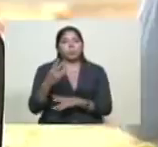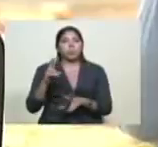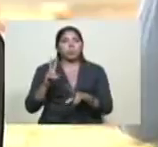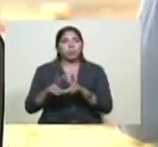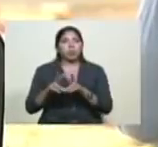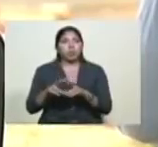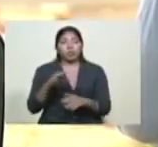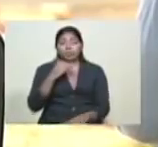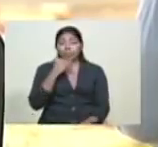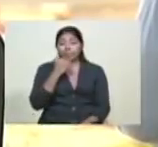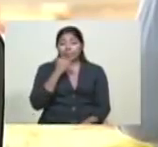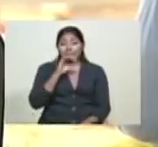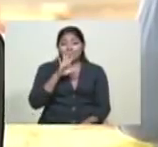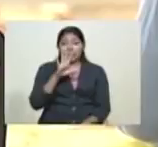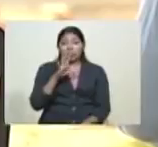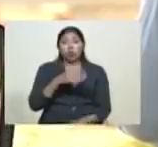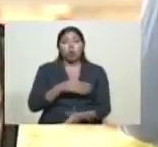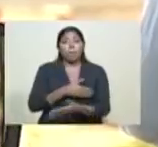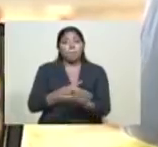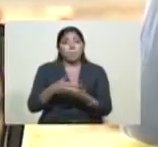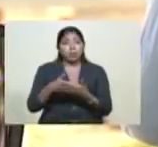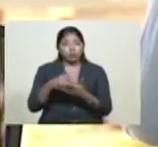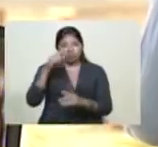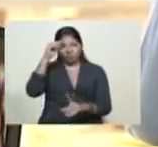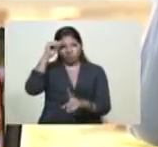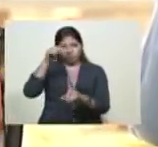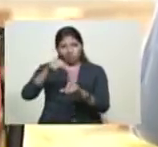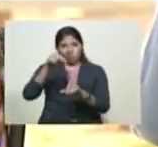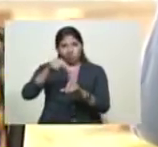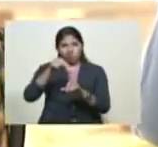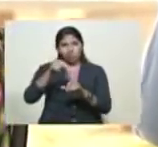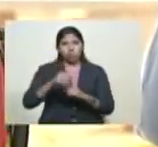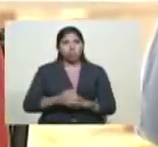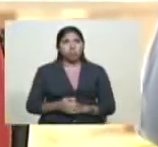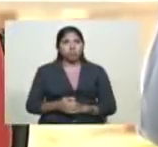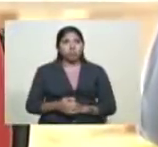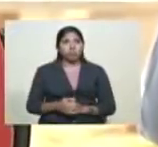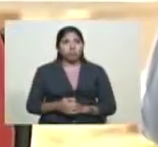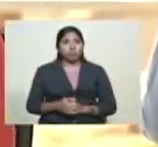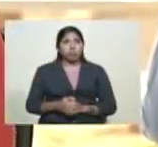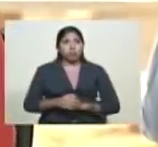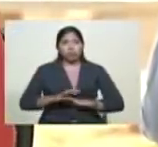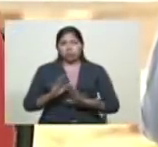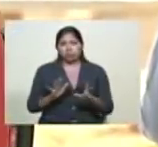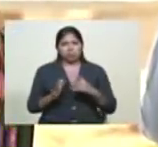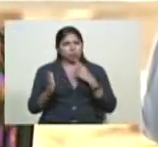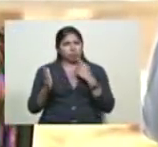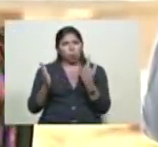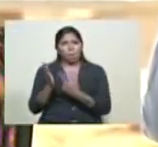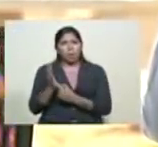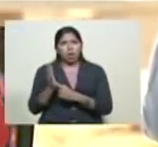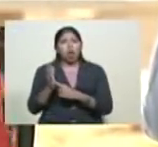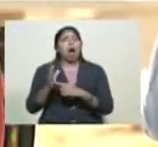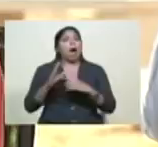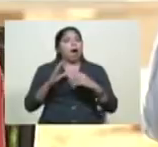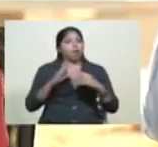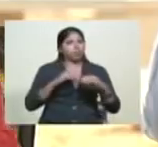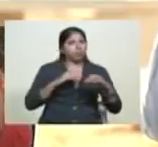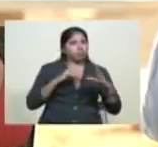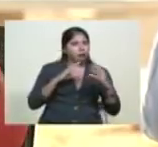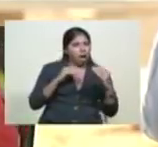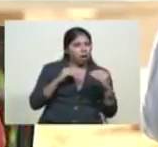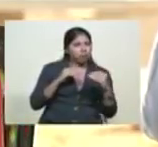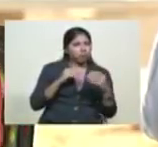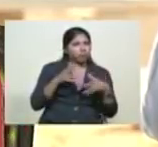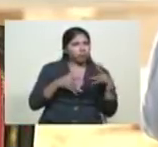a esos 5 millones que, como lo ha dicho el presidente, él ha venido cumpliendo todo lo que dice y está diciendo en este momento